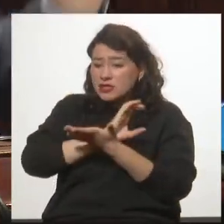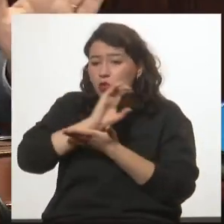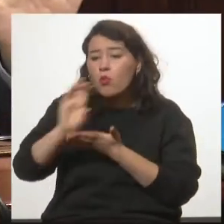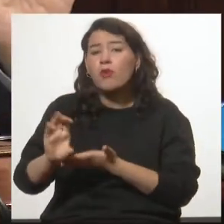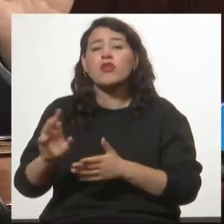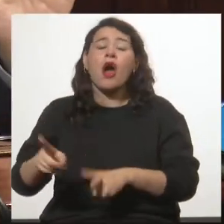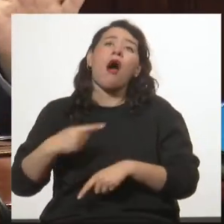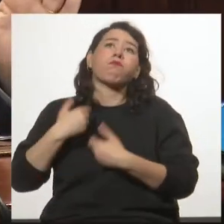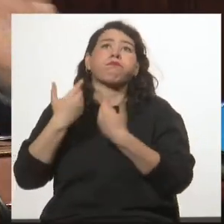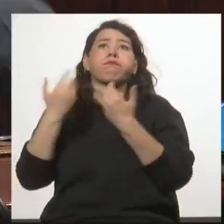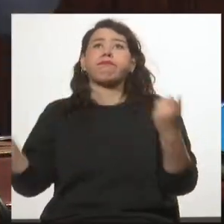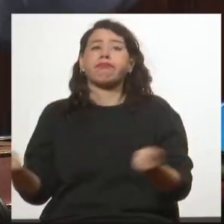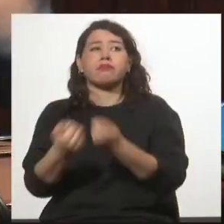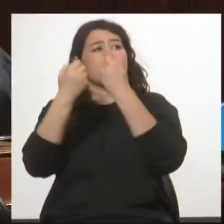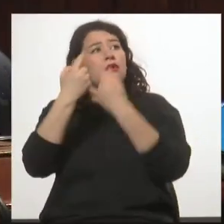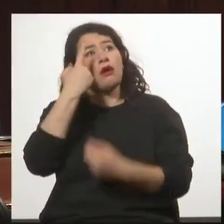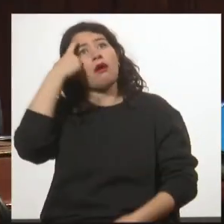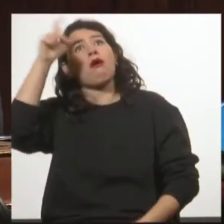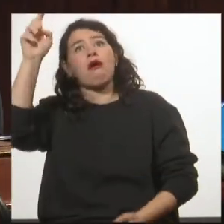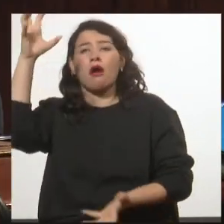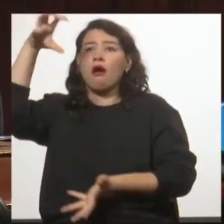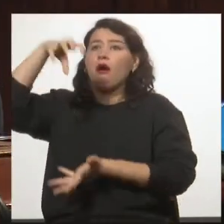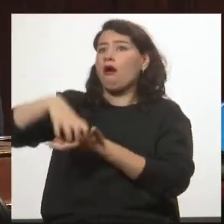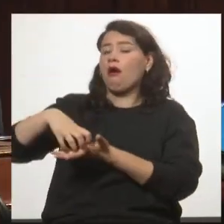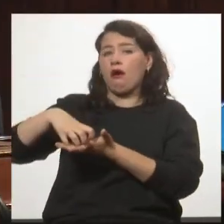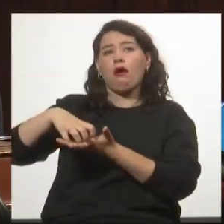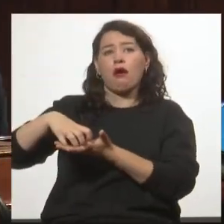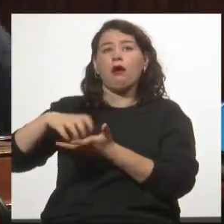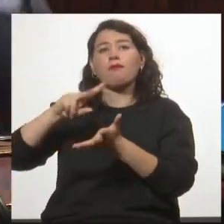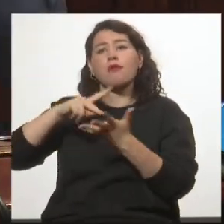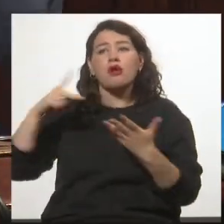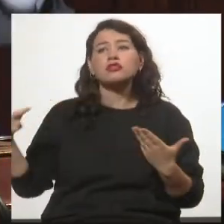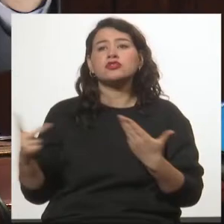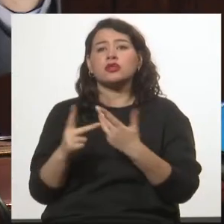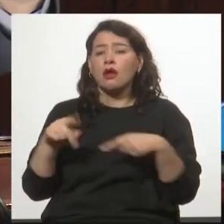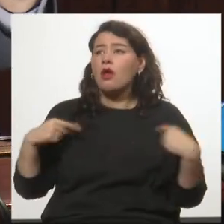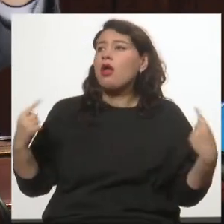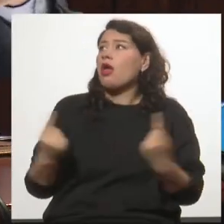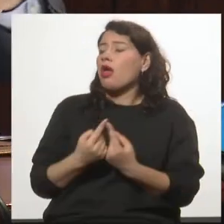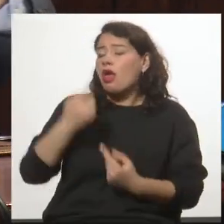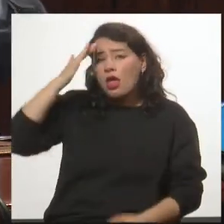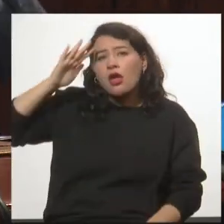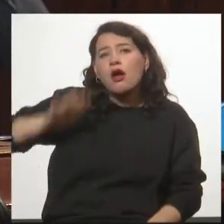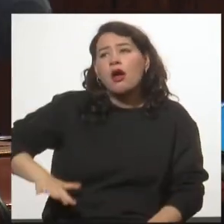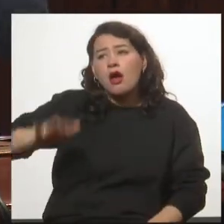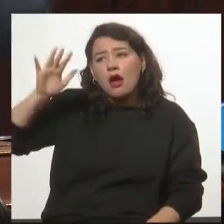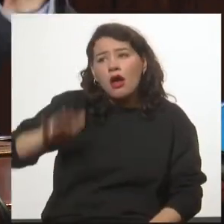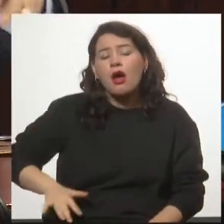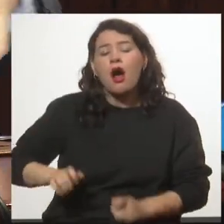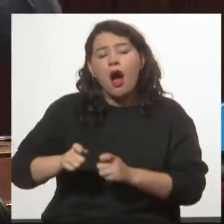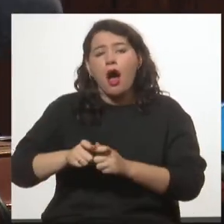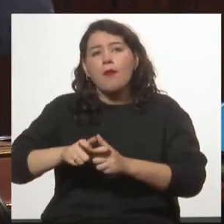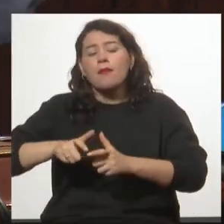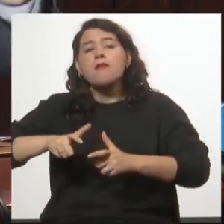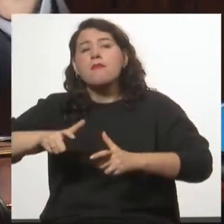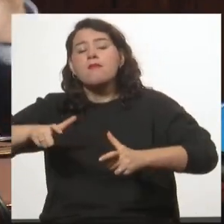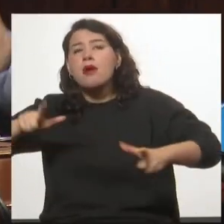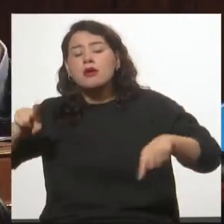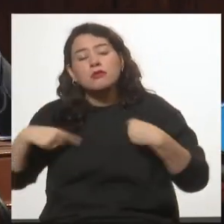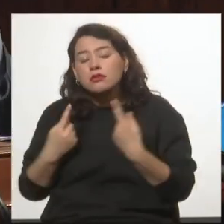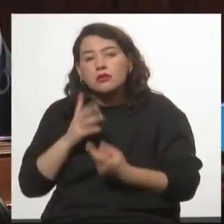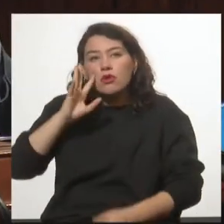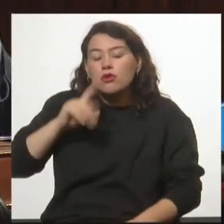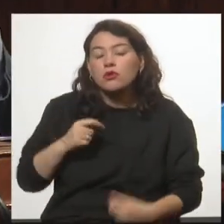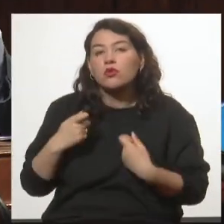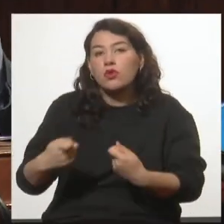repente sorprende con éste provee proyecto imprevisto que aumenta de manera desconocida a